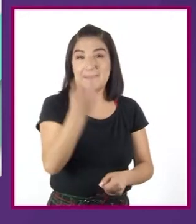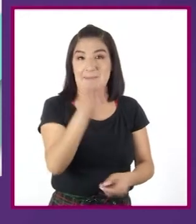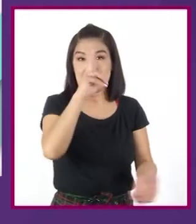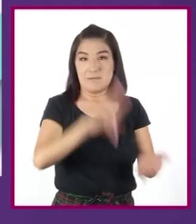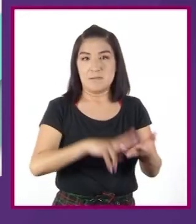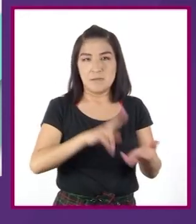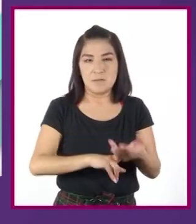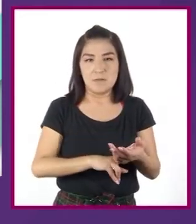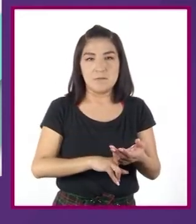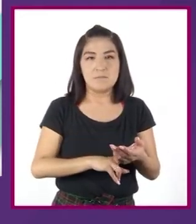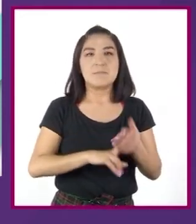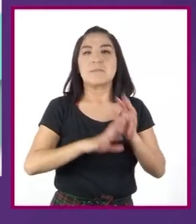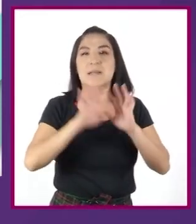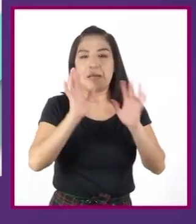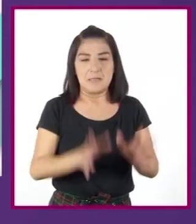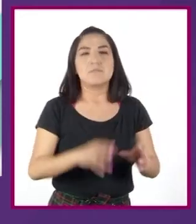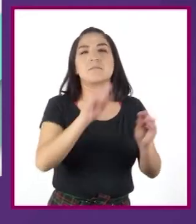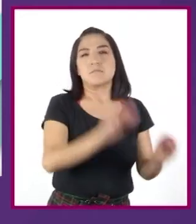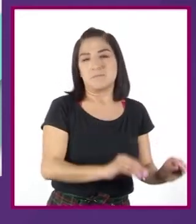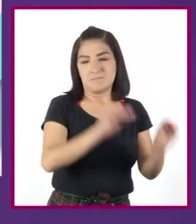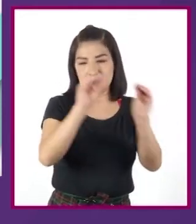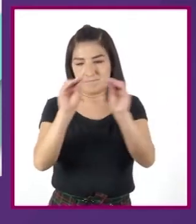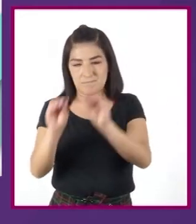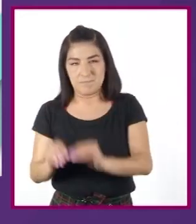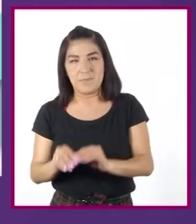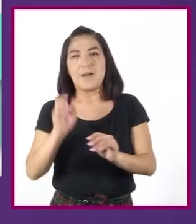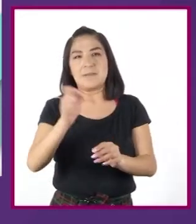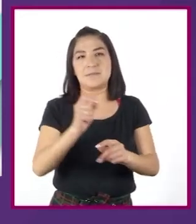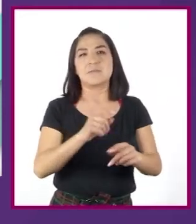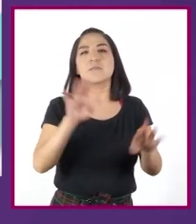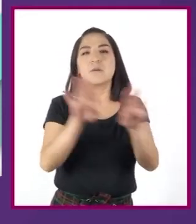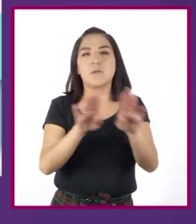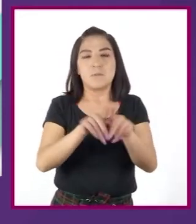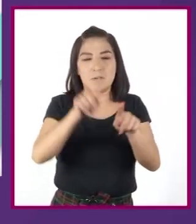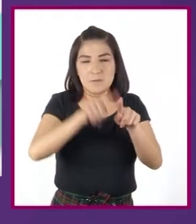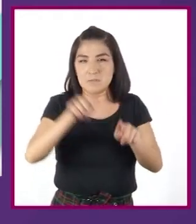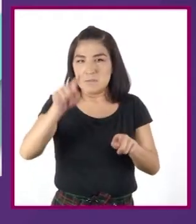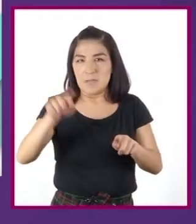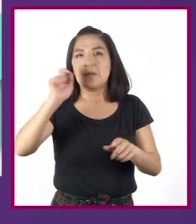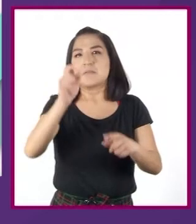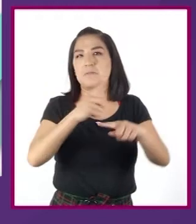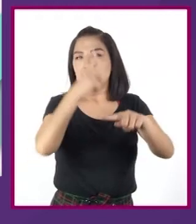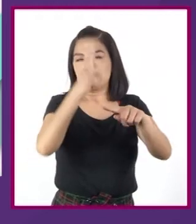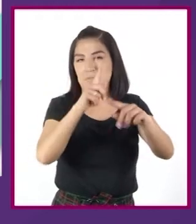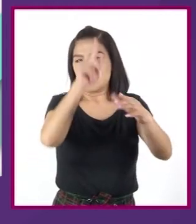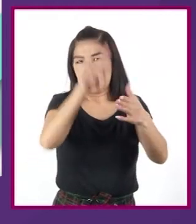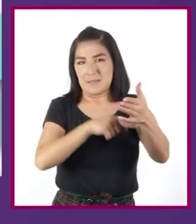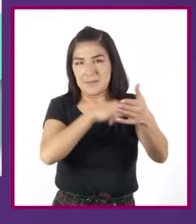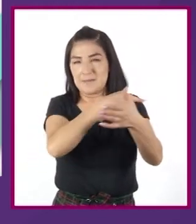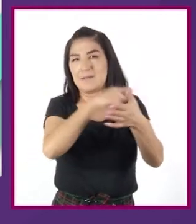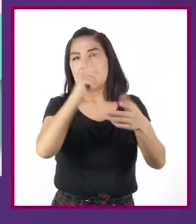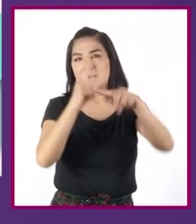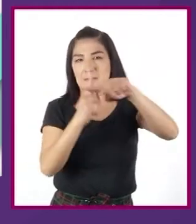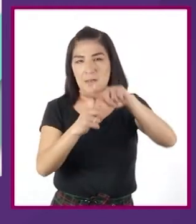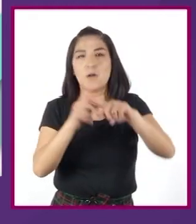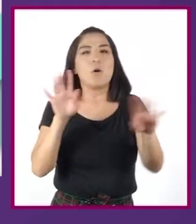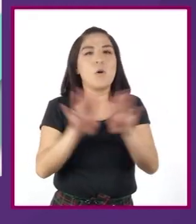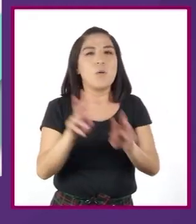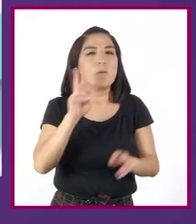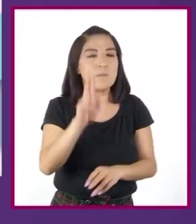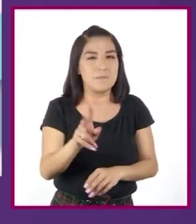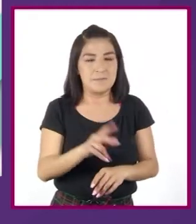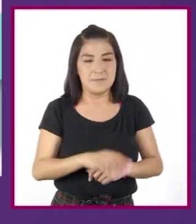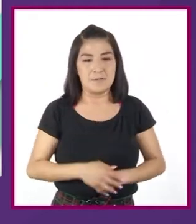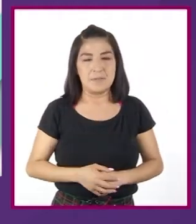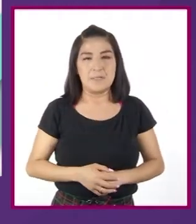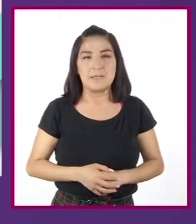valores calculados, realizaremos la gráfica correspondiente y la compararemos con las antes expuestas,